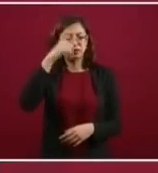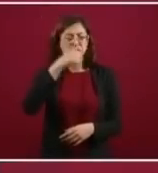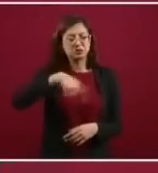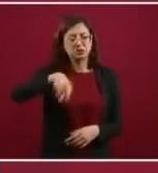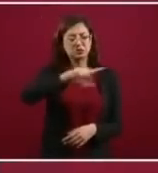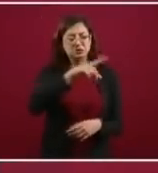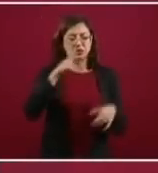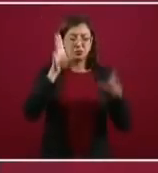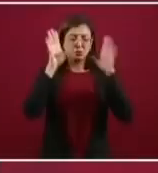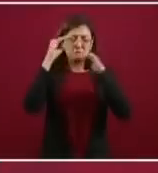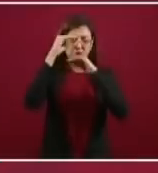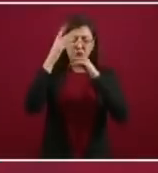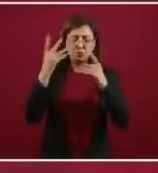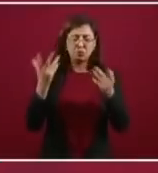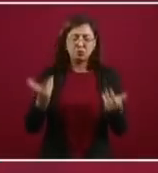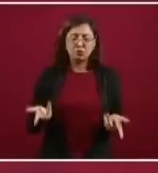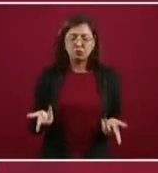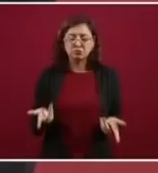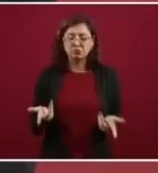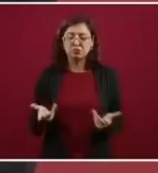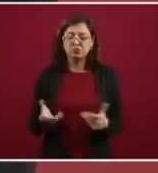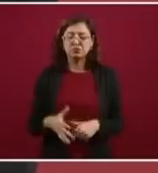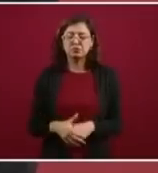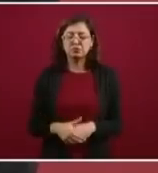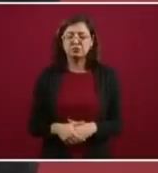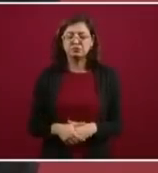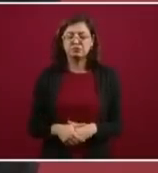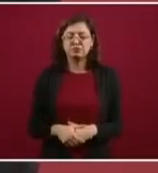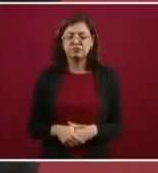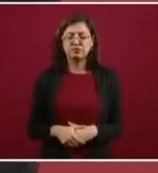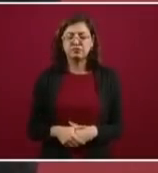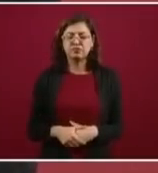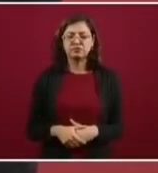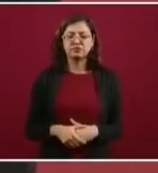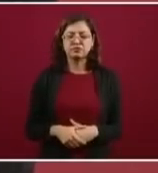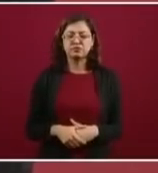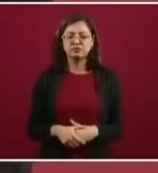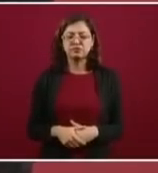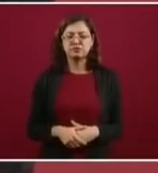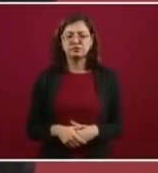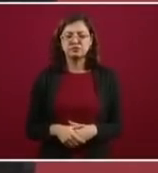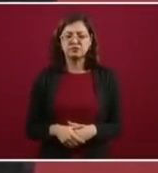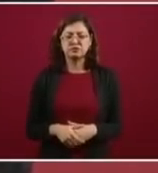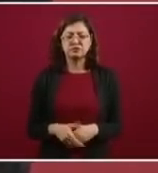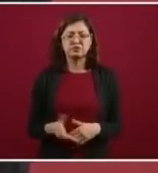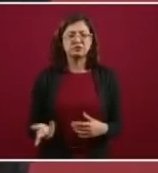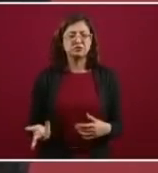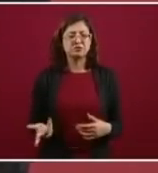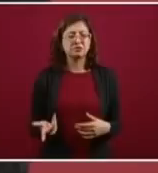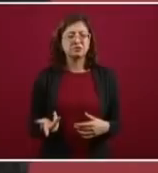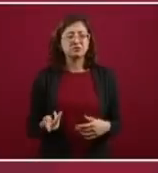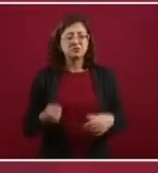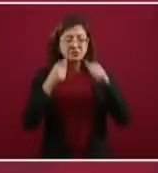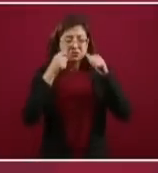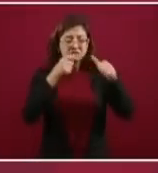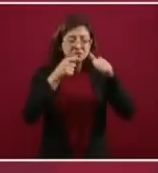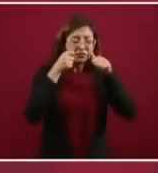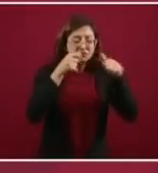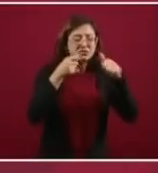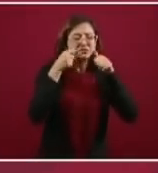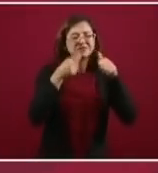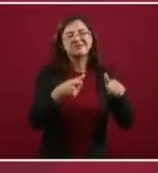conservadoras y no hay que hacerles el caldo gordo.